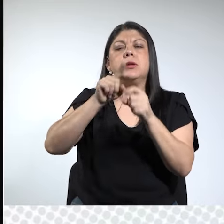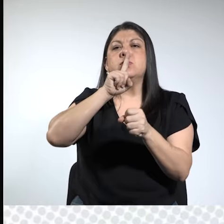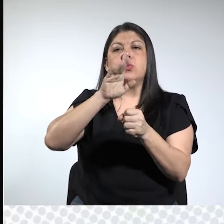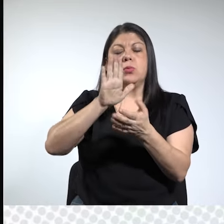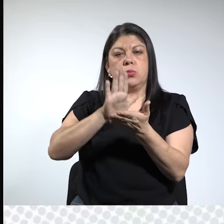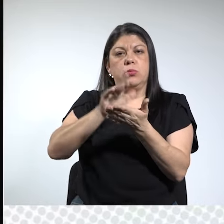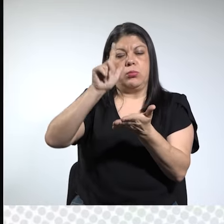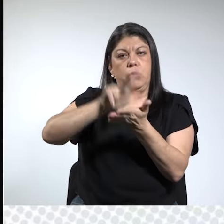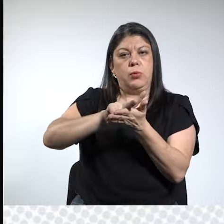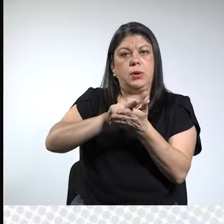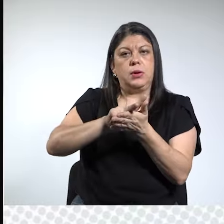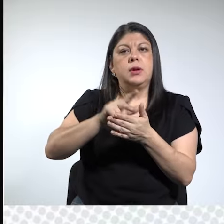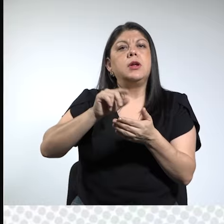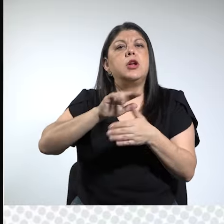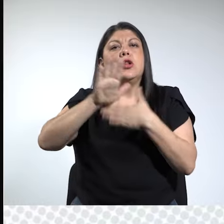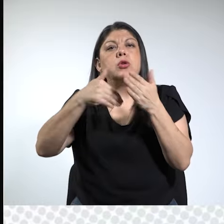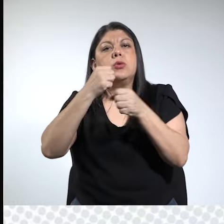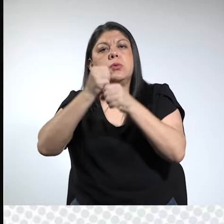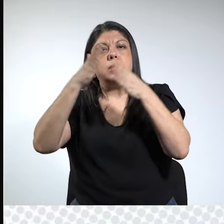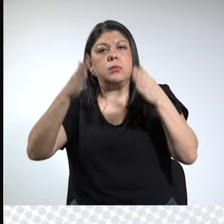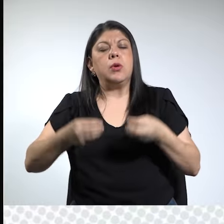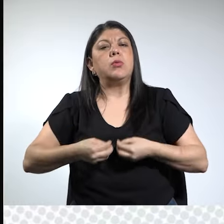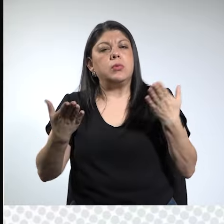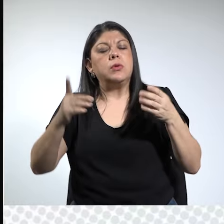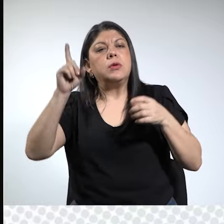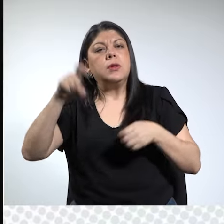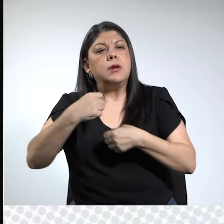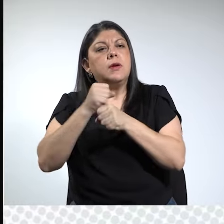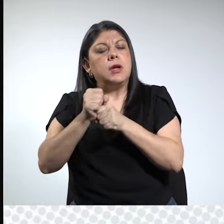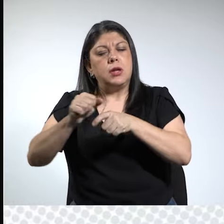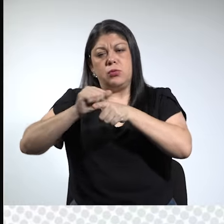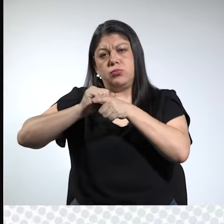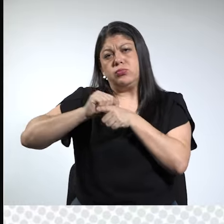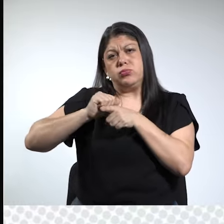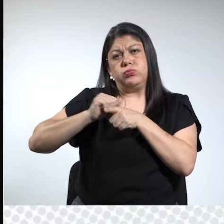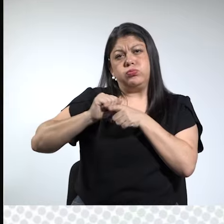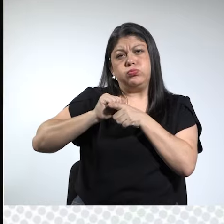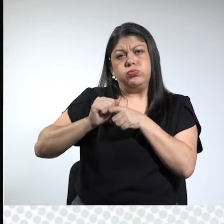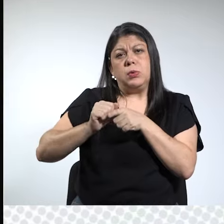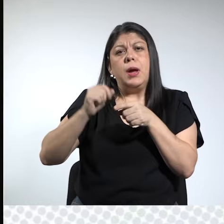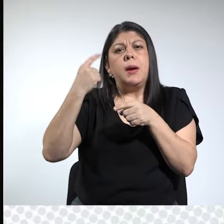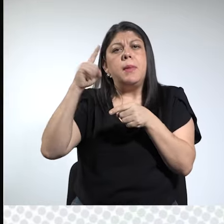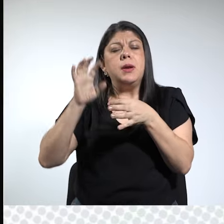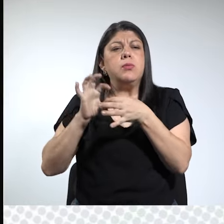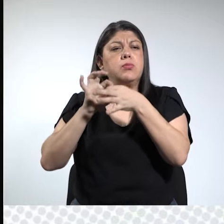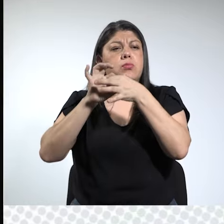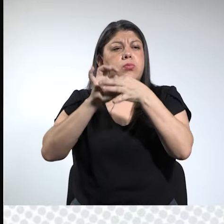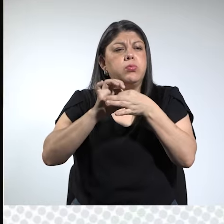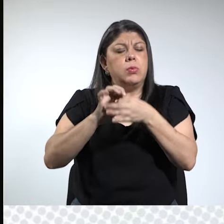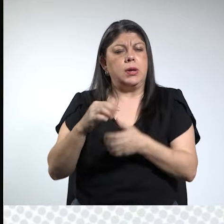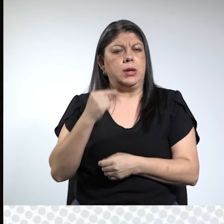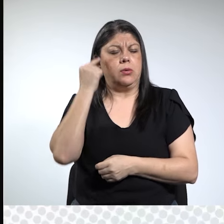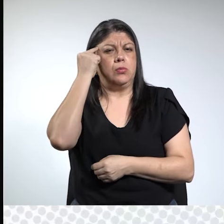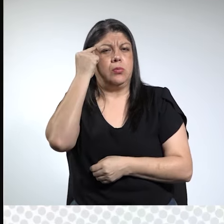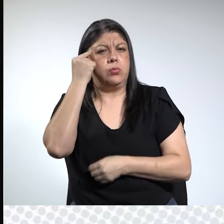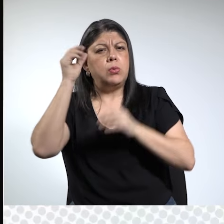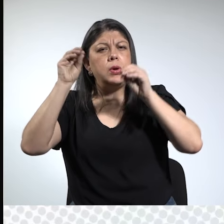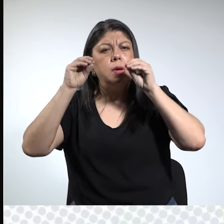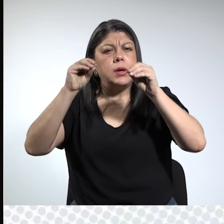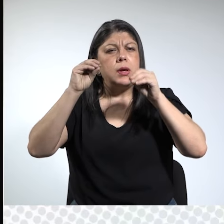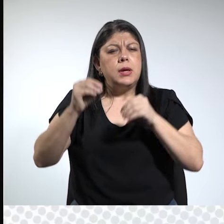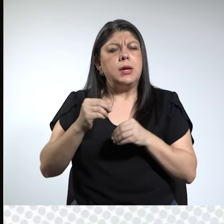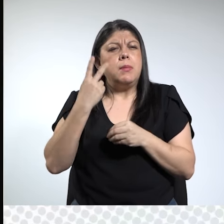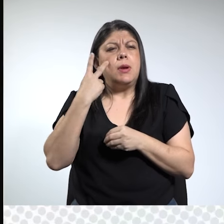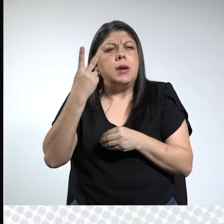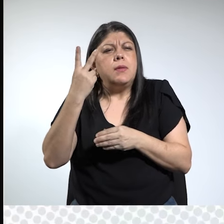rechazado. Los empleados públicos deberían de seguir ese tipo de entrenamientos en los cuales se les concientiza y se les hace